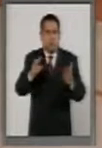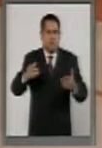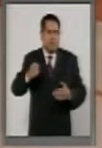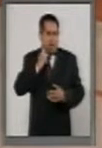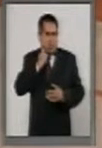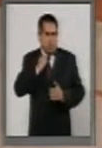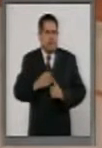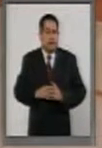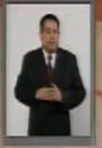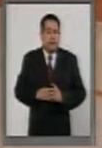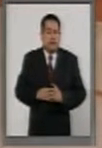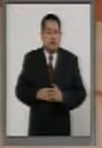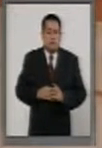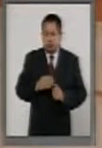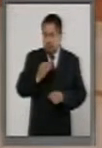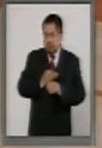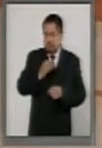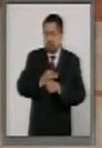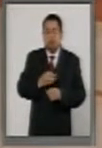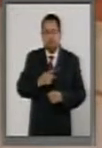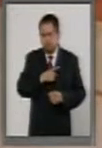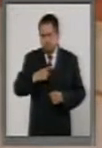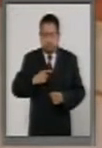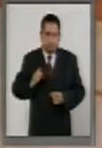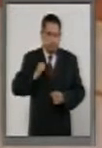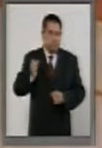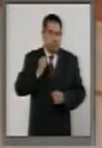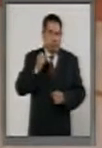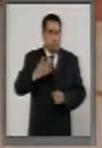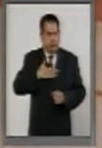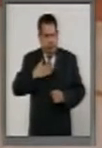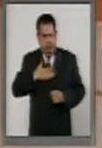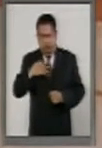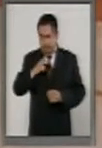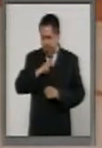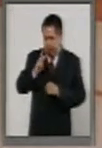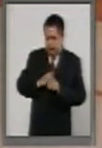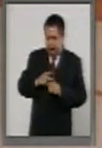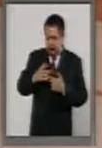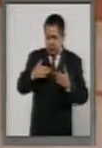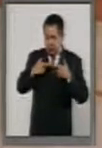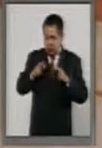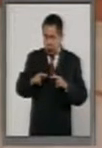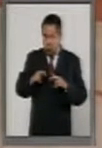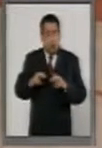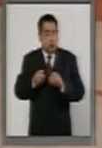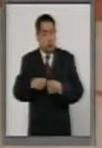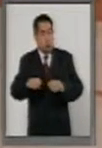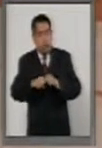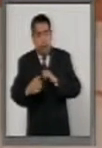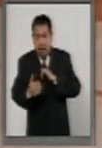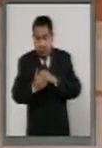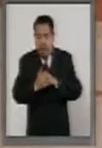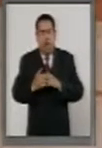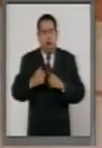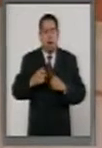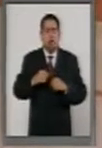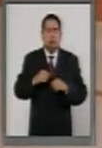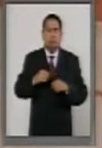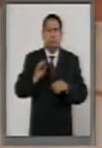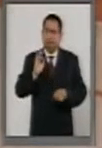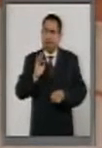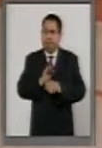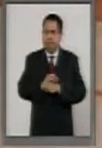legisladoras, es oportuno que en nombre de nuestro país y de la sociedad mexicana en su conjunto, se